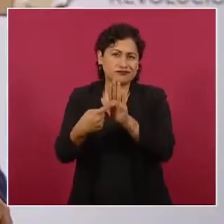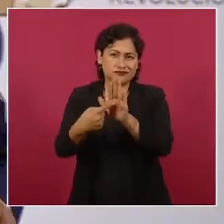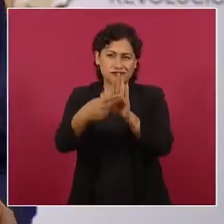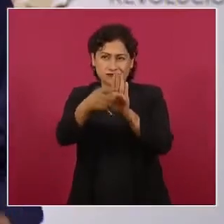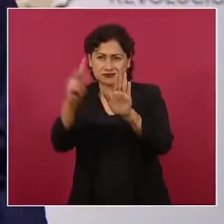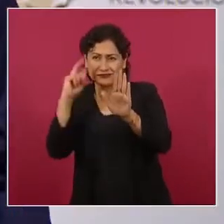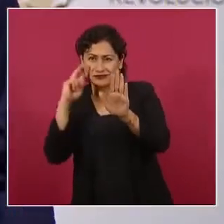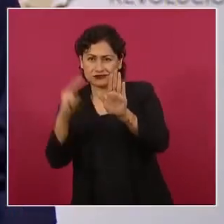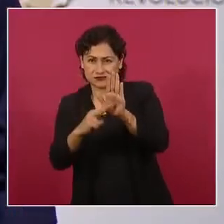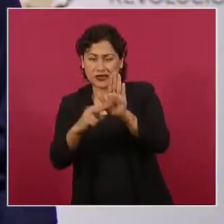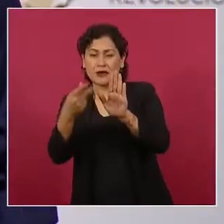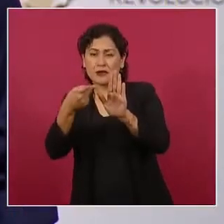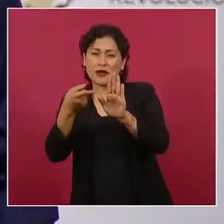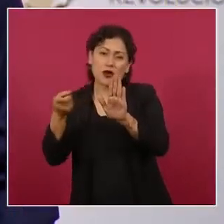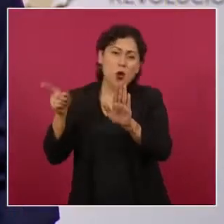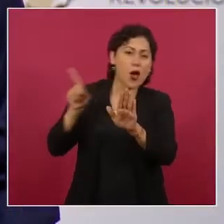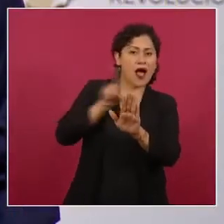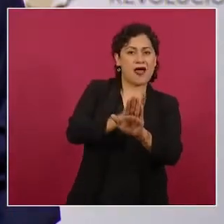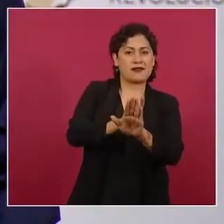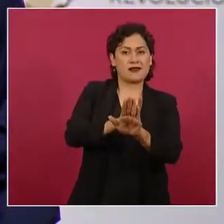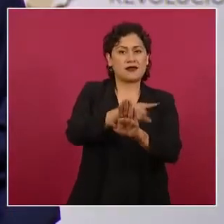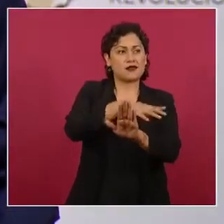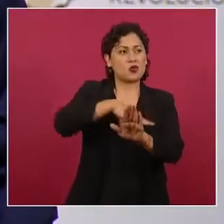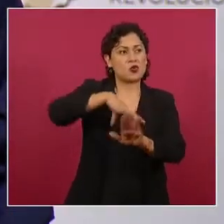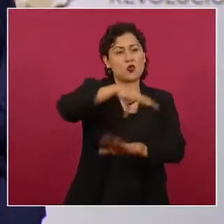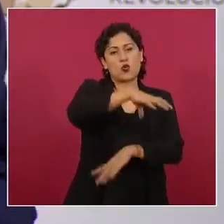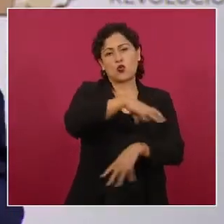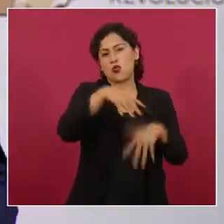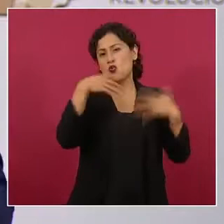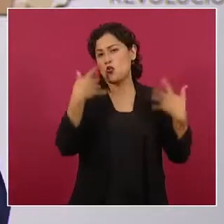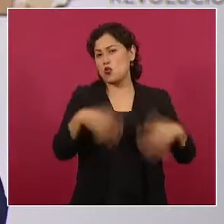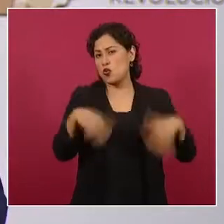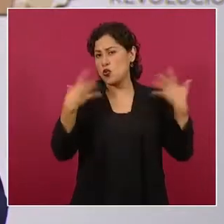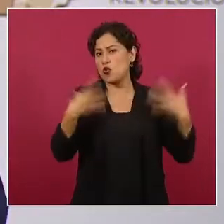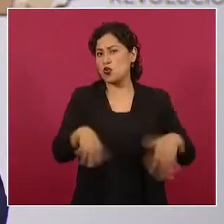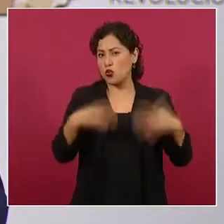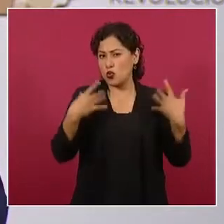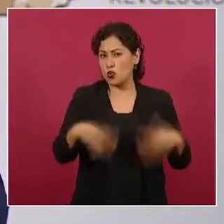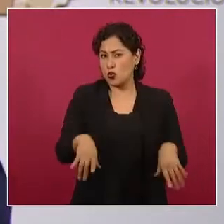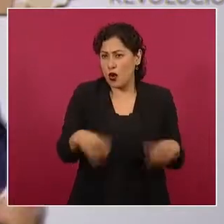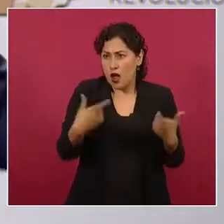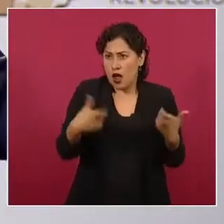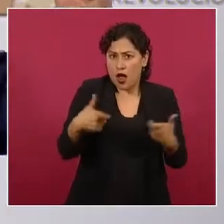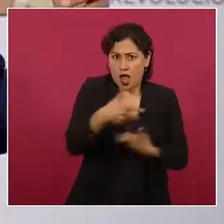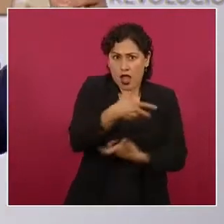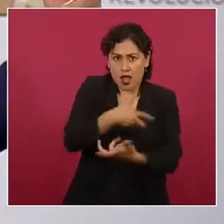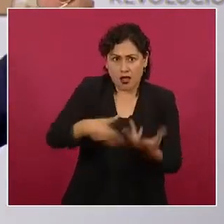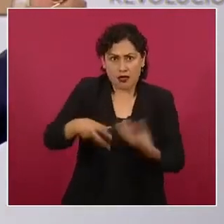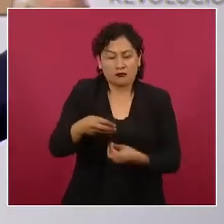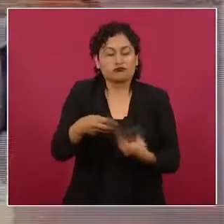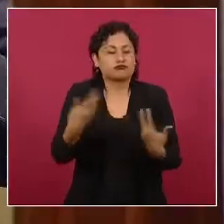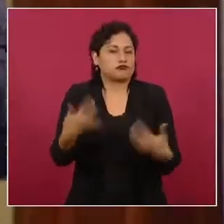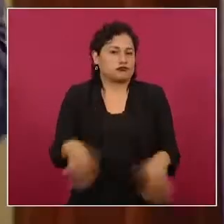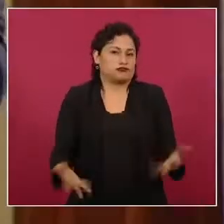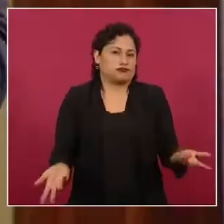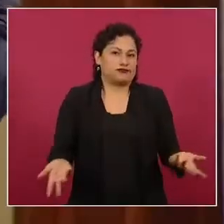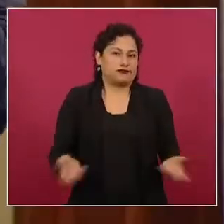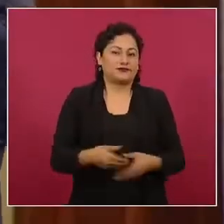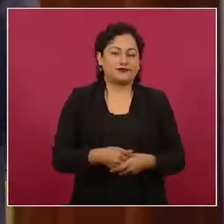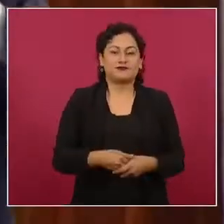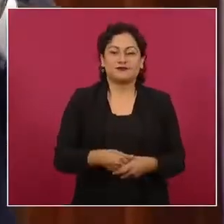grandes fondos de inversión. Entonces, a esos